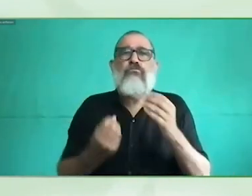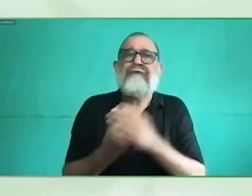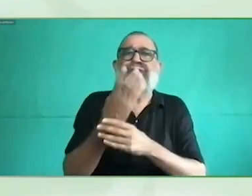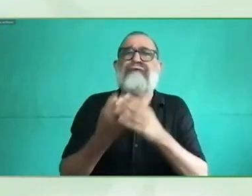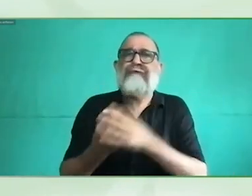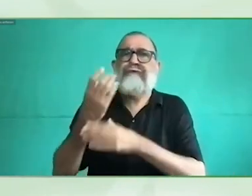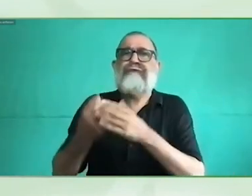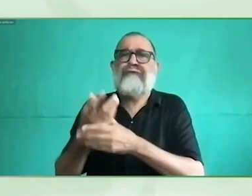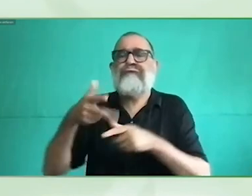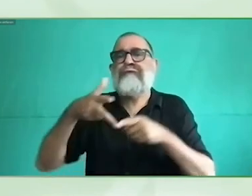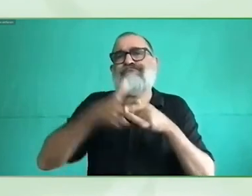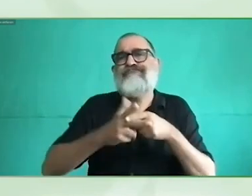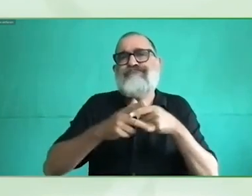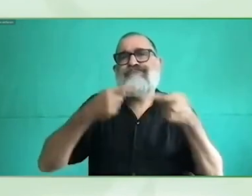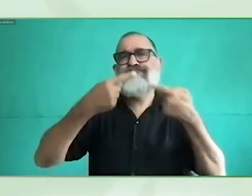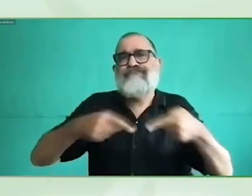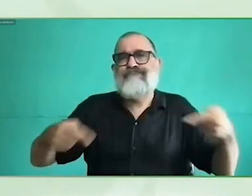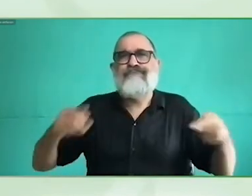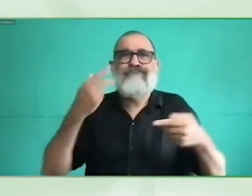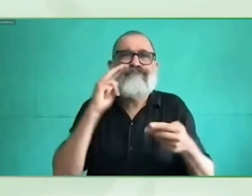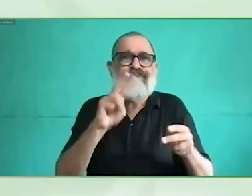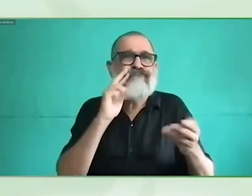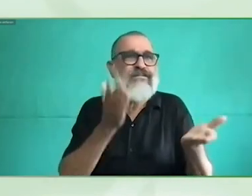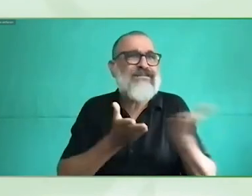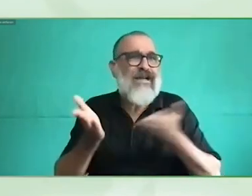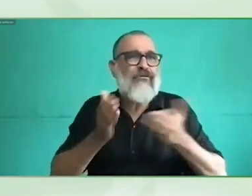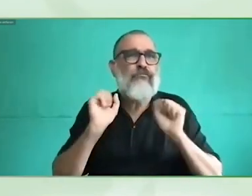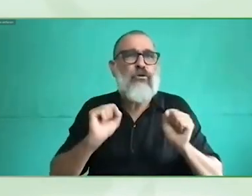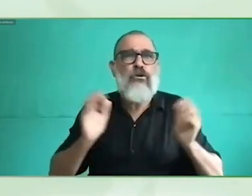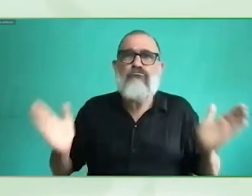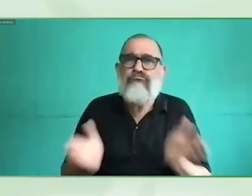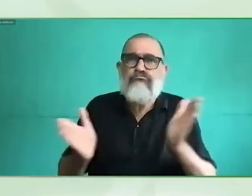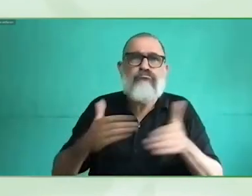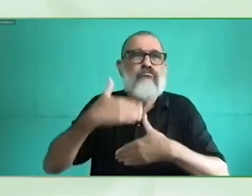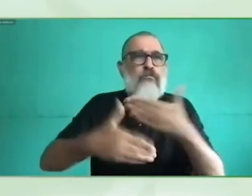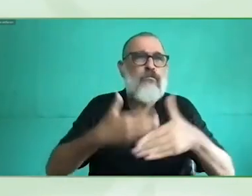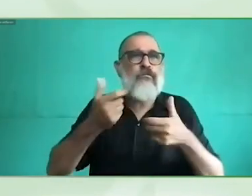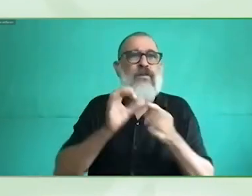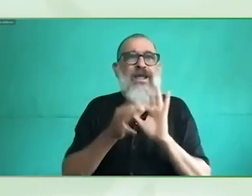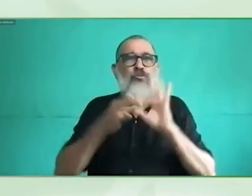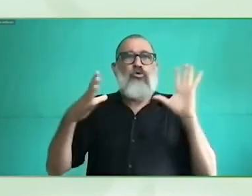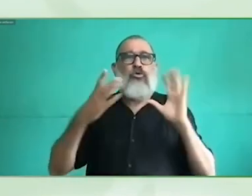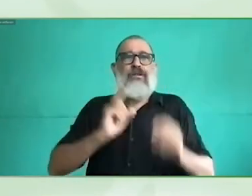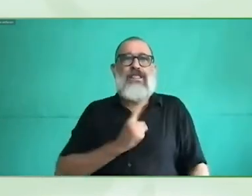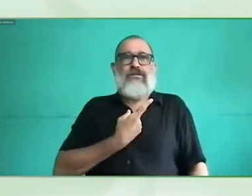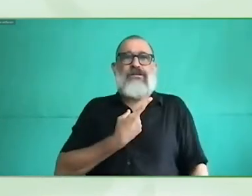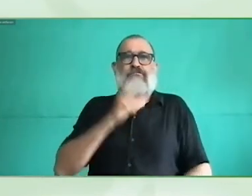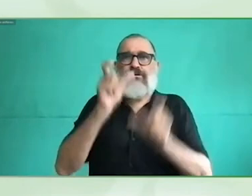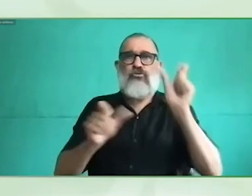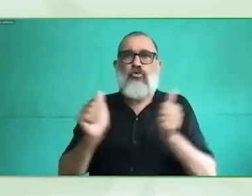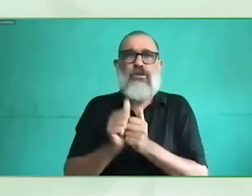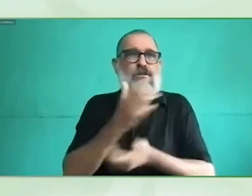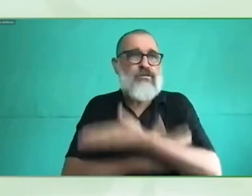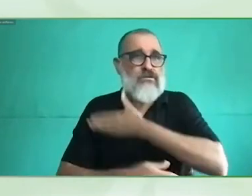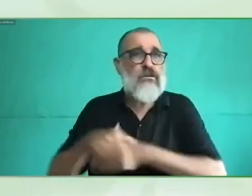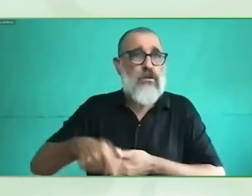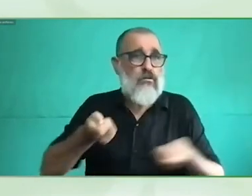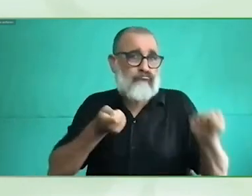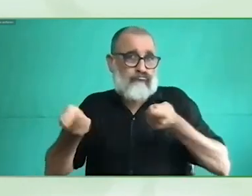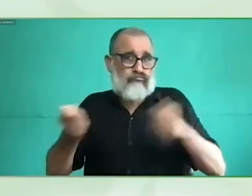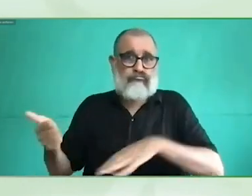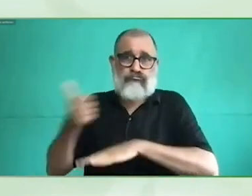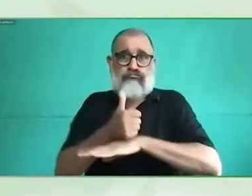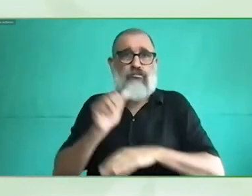independencia de las personas con discapacidad que va a ser moderada por Andrés berochi gerente de gestión y diversidad de fundación